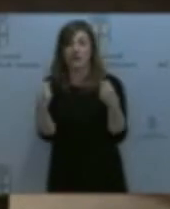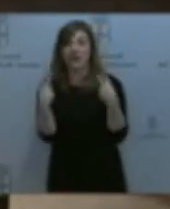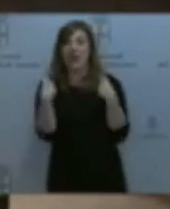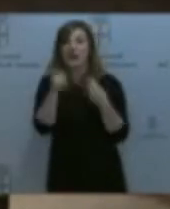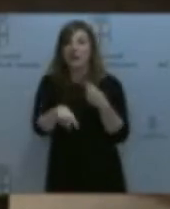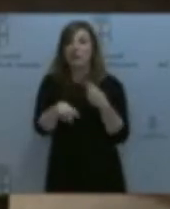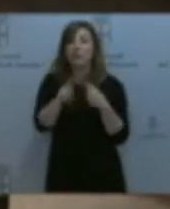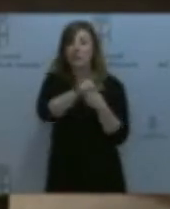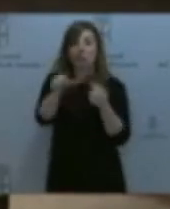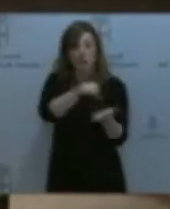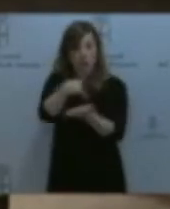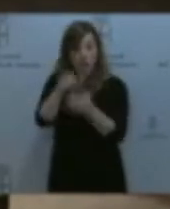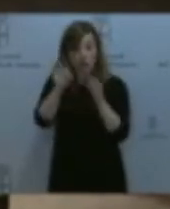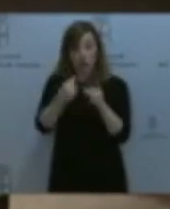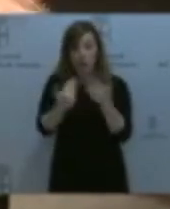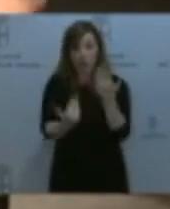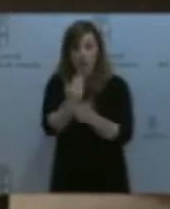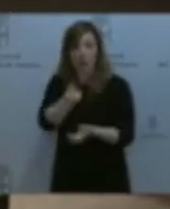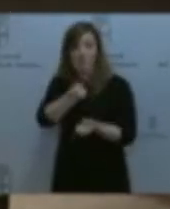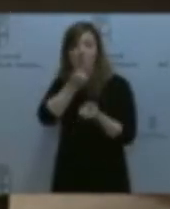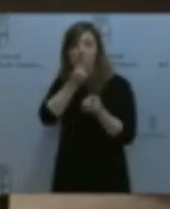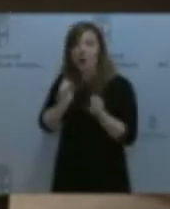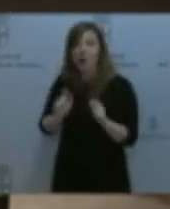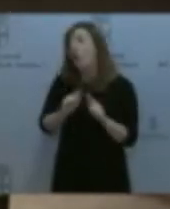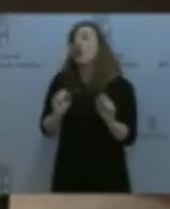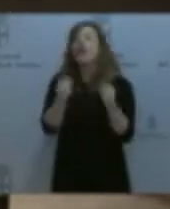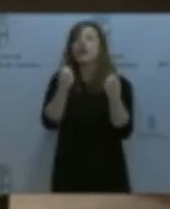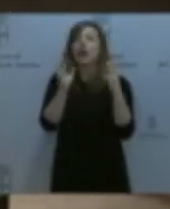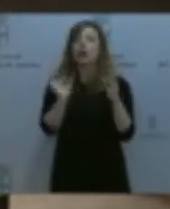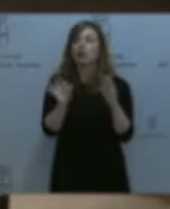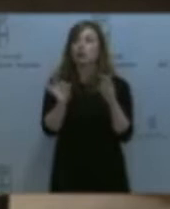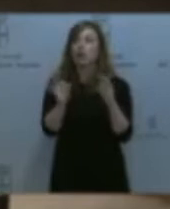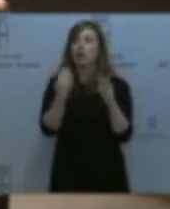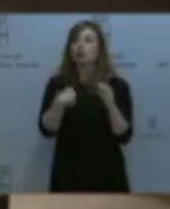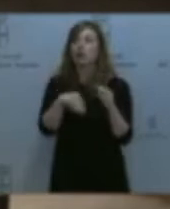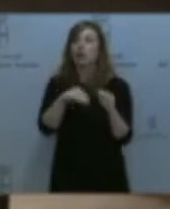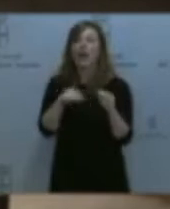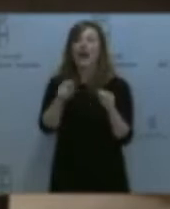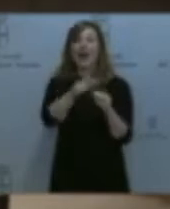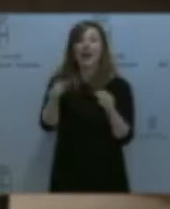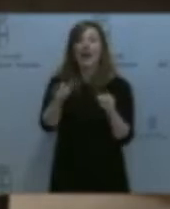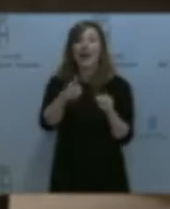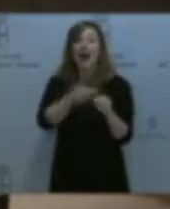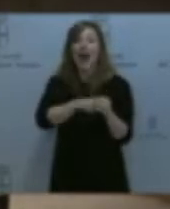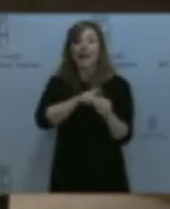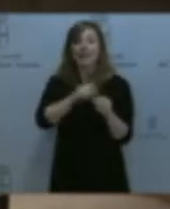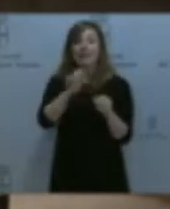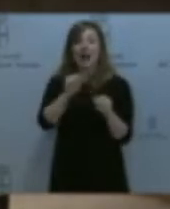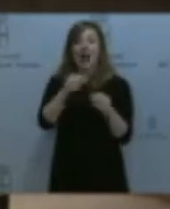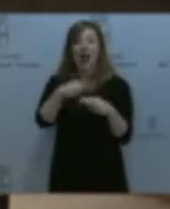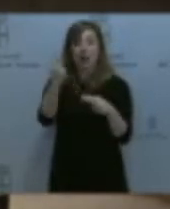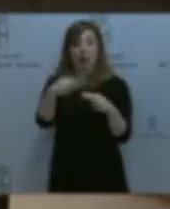de la proclamación, salen por la frontera, según testimonian los agentes de aduana, con coches llenos con maleteros